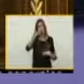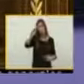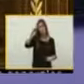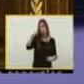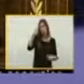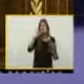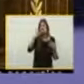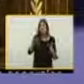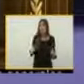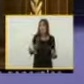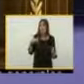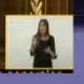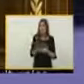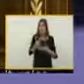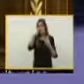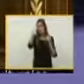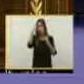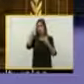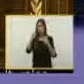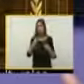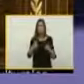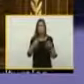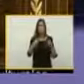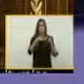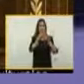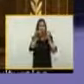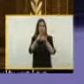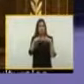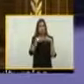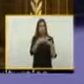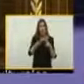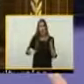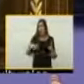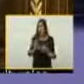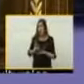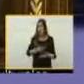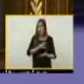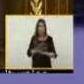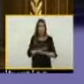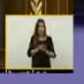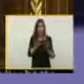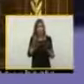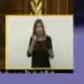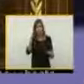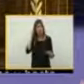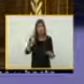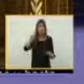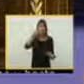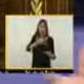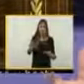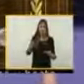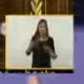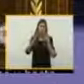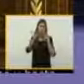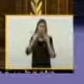comunidades autónomas que acaban de llegar ahora, que el Partido Popular, Andalucía, por poner un ejemplo, impidiu que o Partido Socialista gobernara e